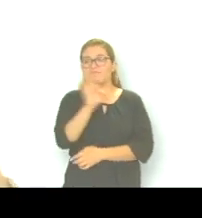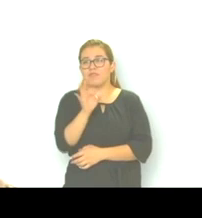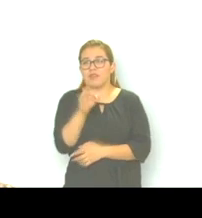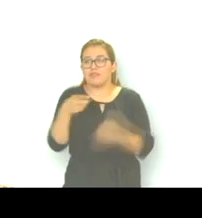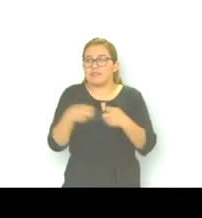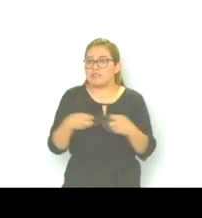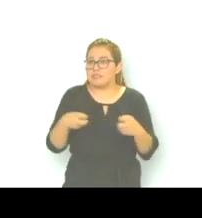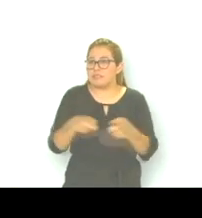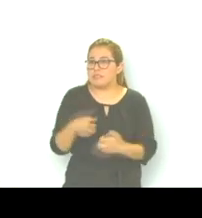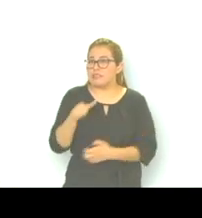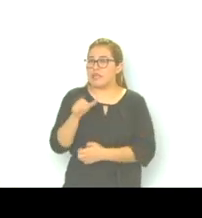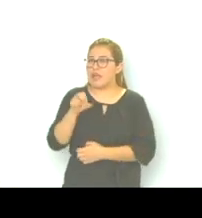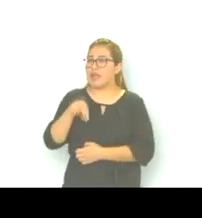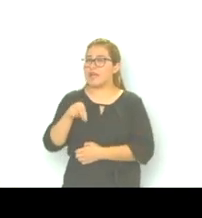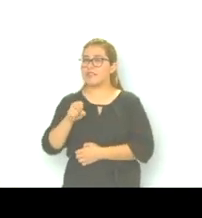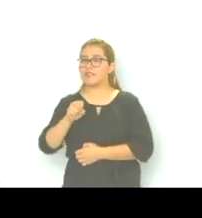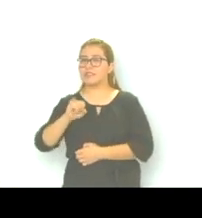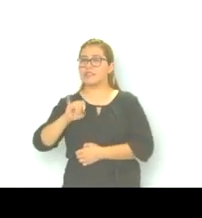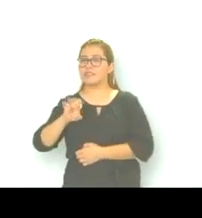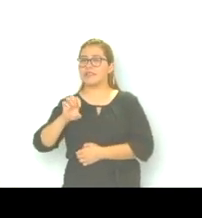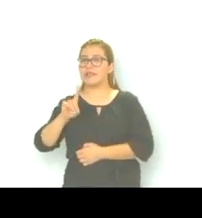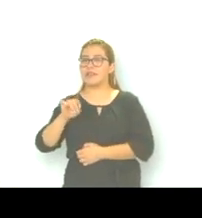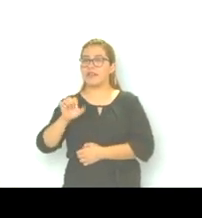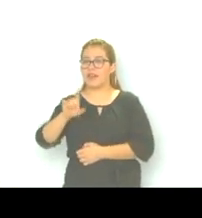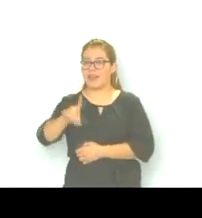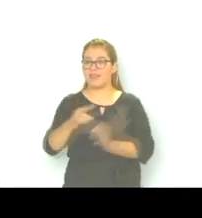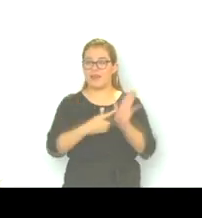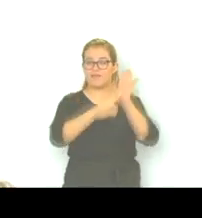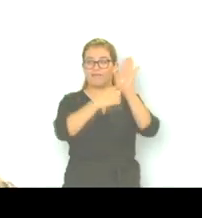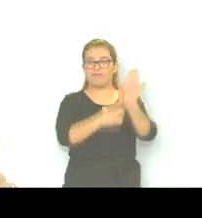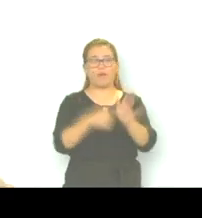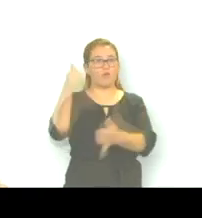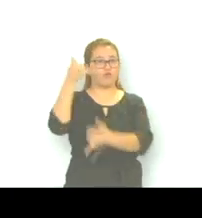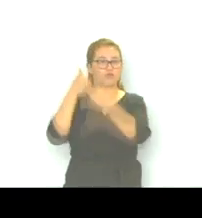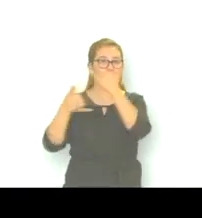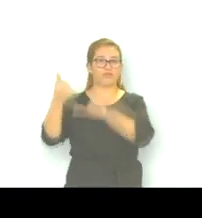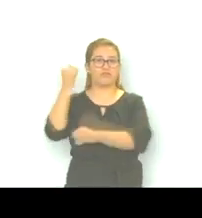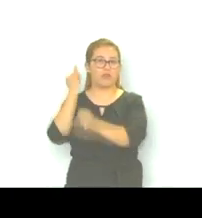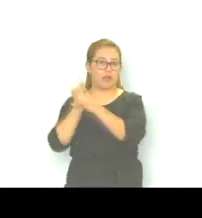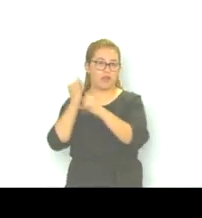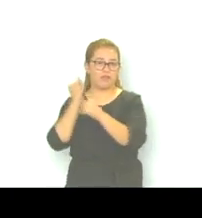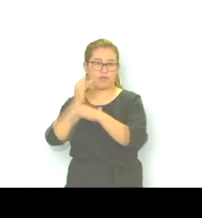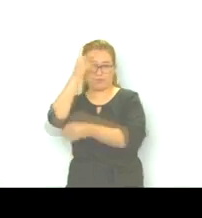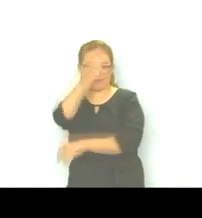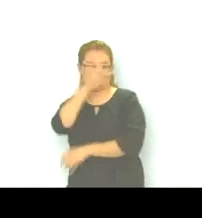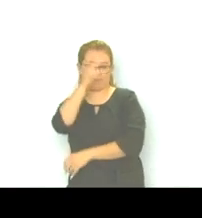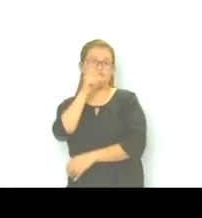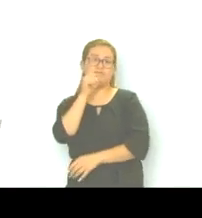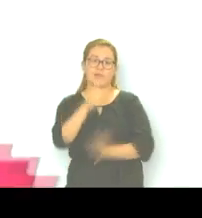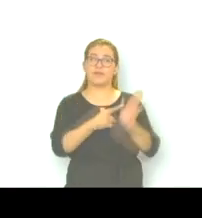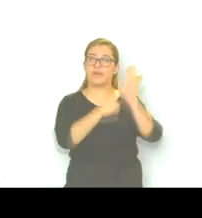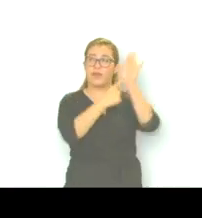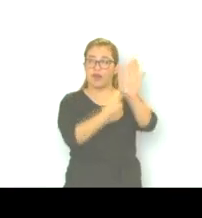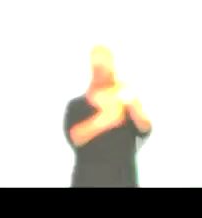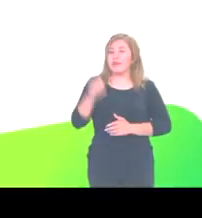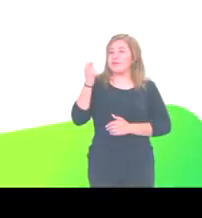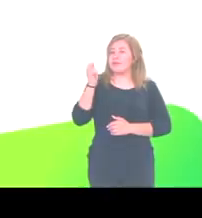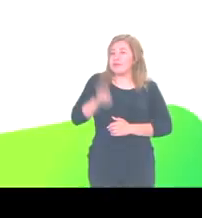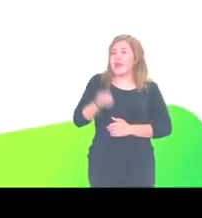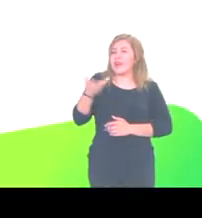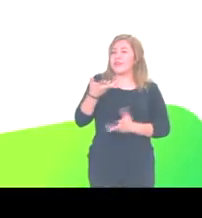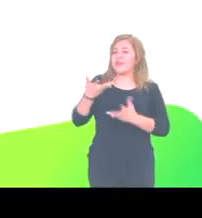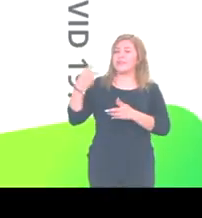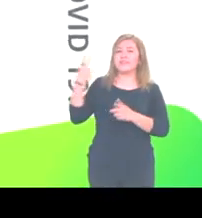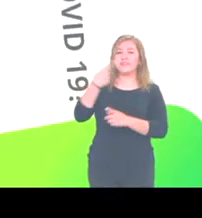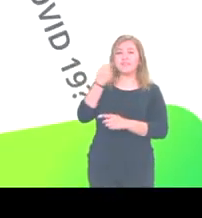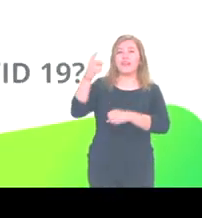como lo hemos mostrado en las gráficas de las llamadas o de la página, pero vamos a salir adelante. ¿Qué hemos